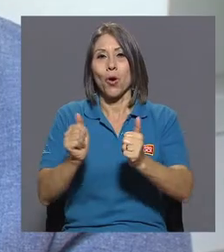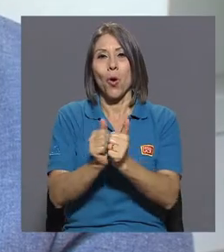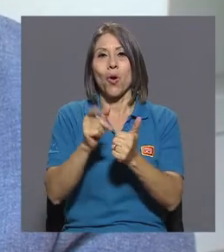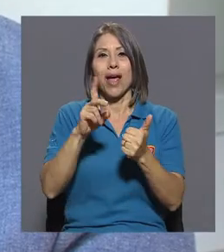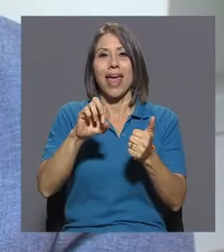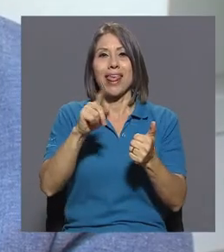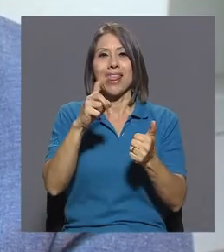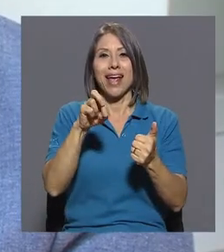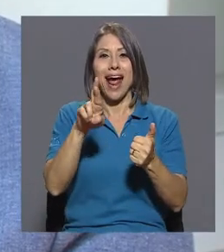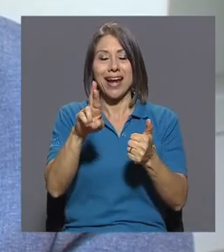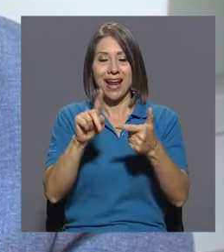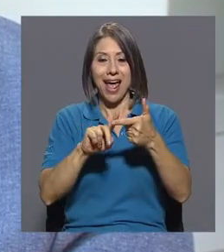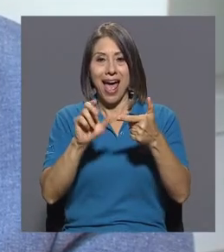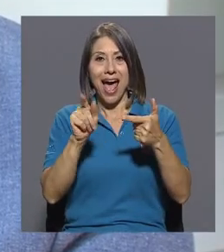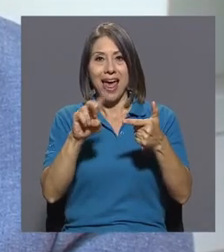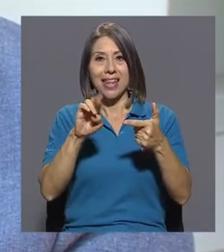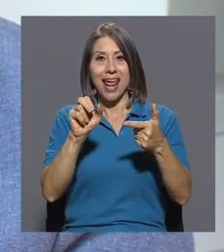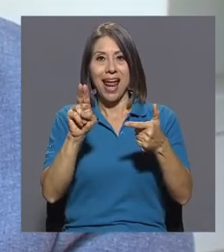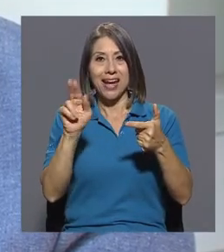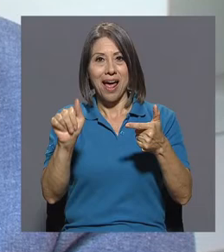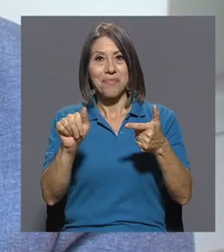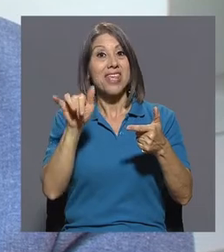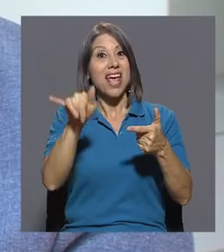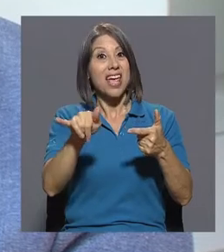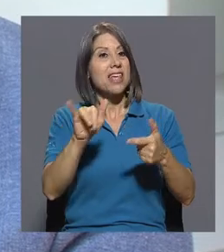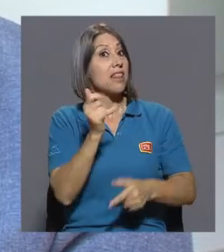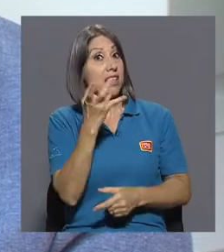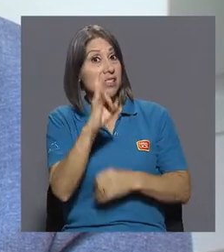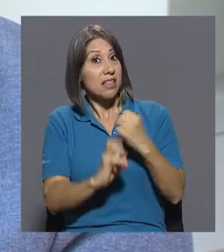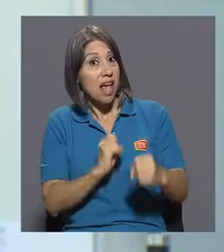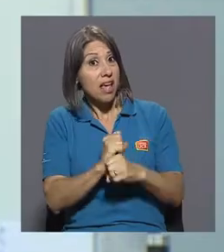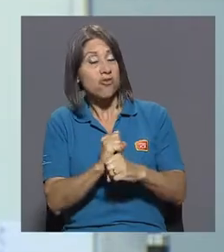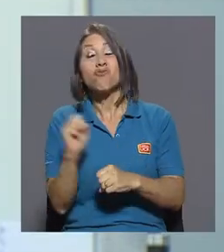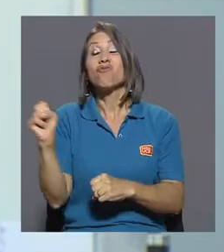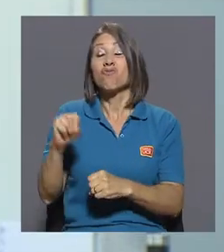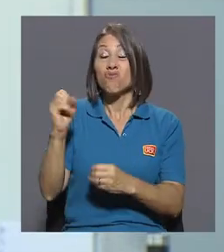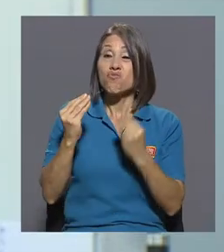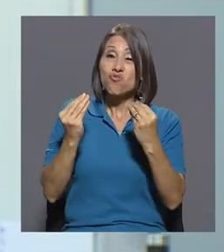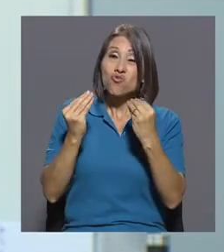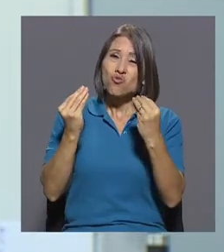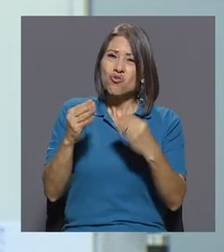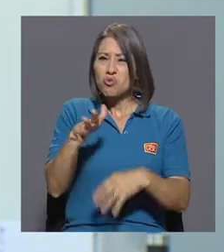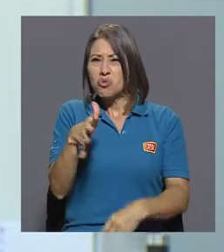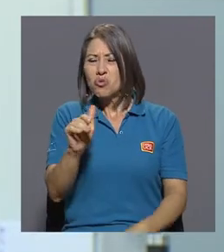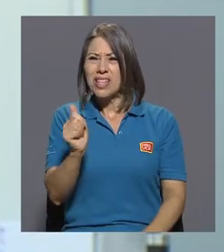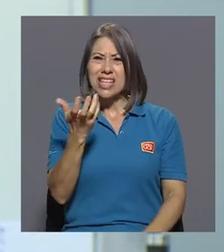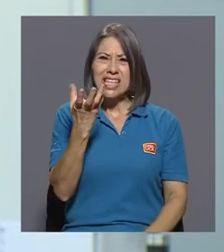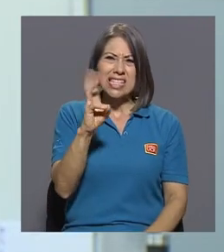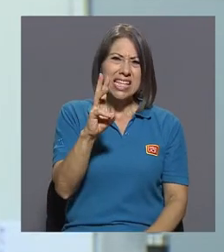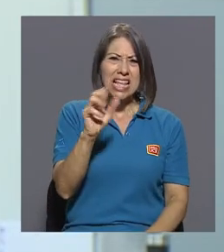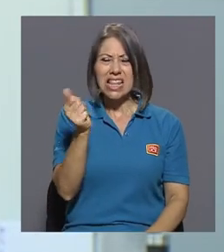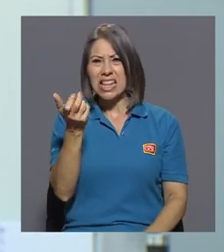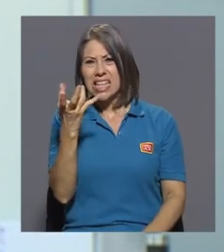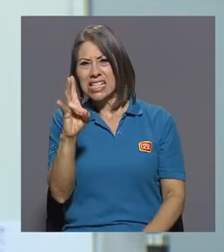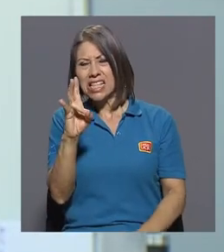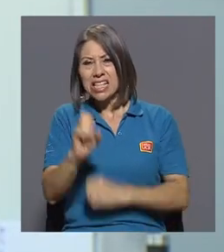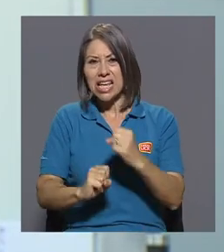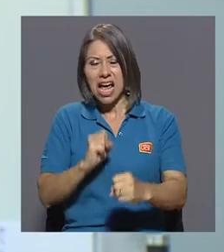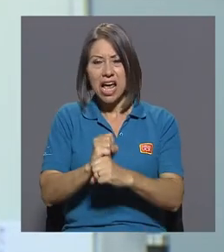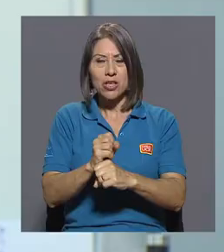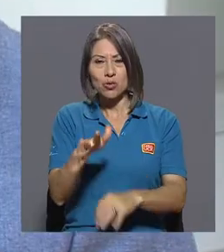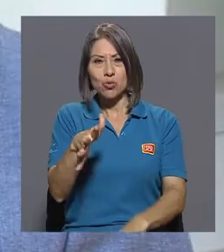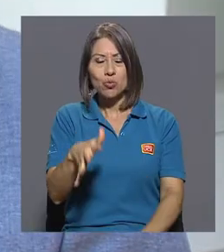como... 17 años más o menos. Bastantes años, sí, como 17, 16 años estuve en Buendía. ¿Y cómo ha sido